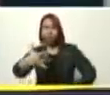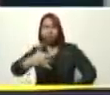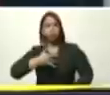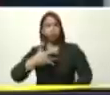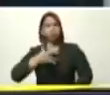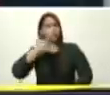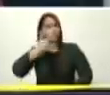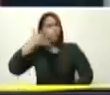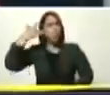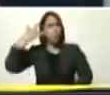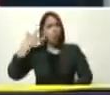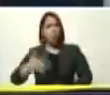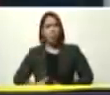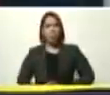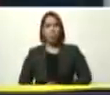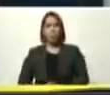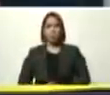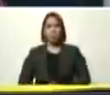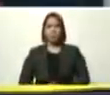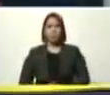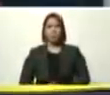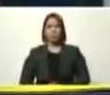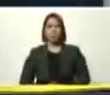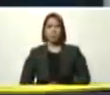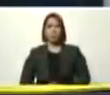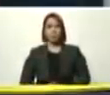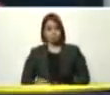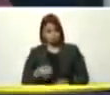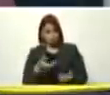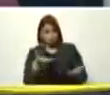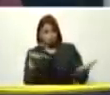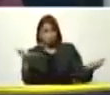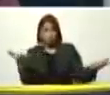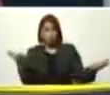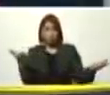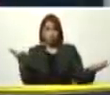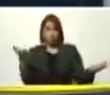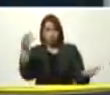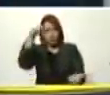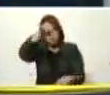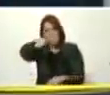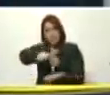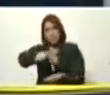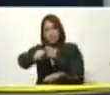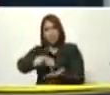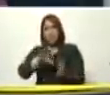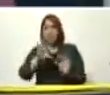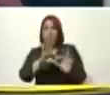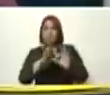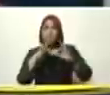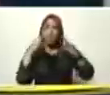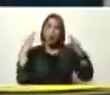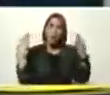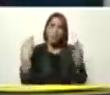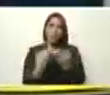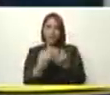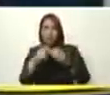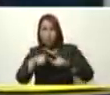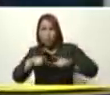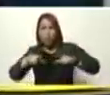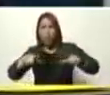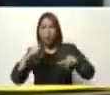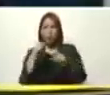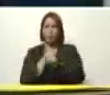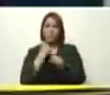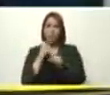orgullosos y orgullosas allí, en el centro de su familia, de su lugar de trabajo, de su